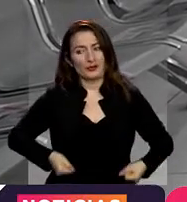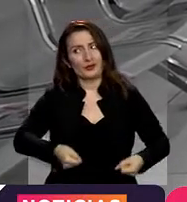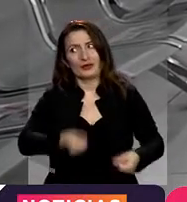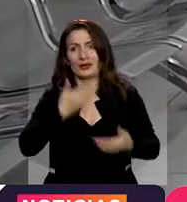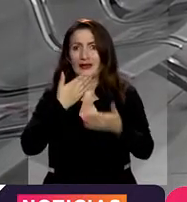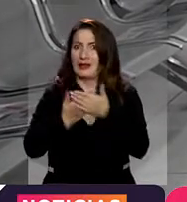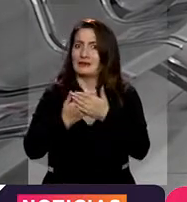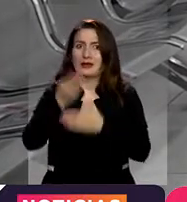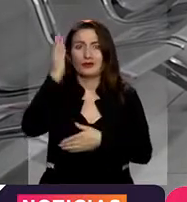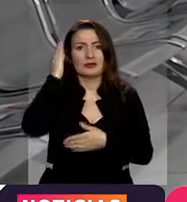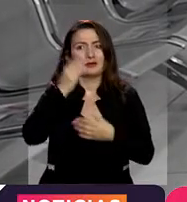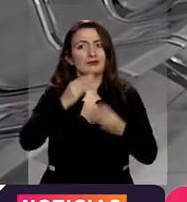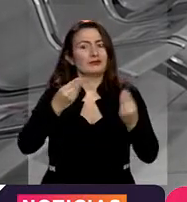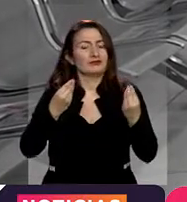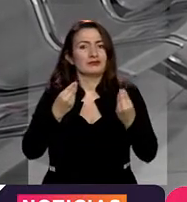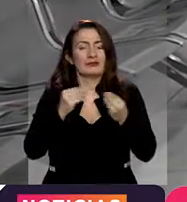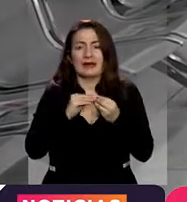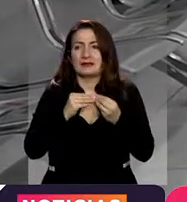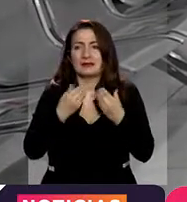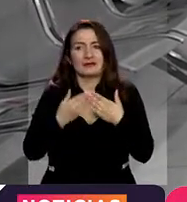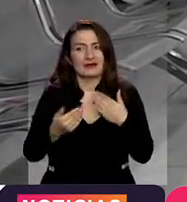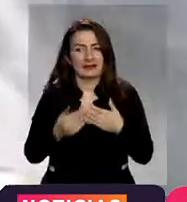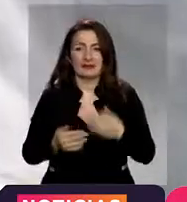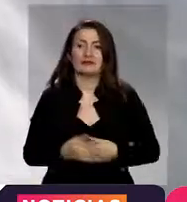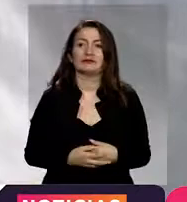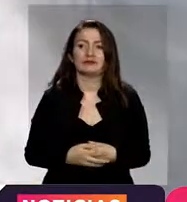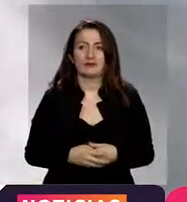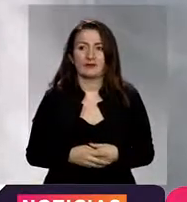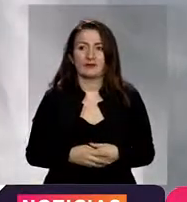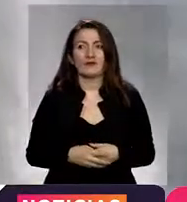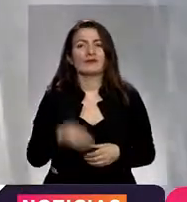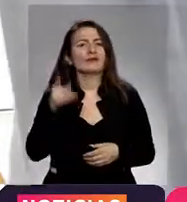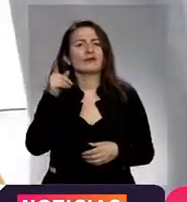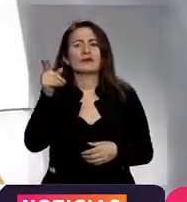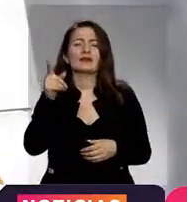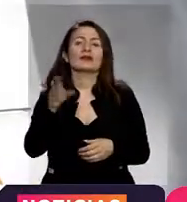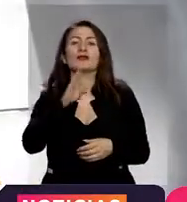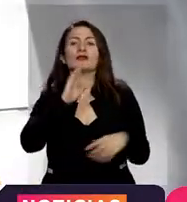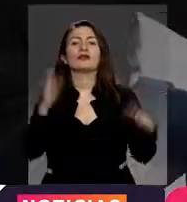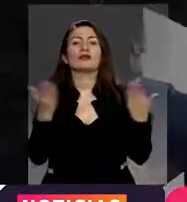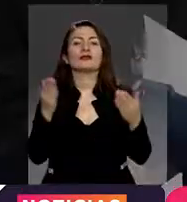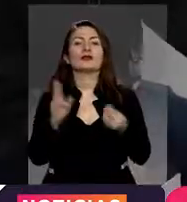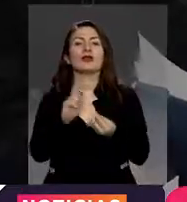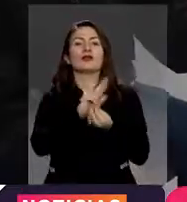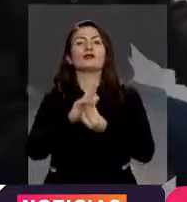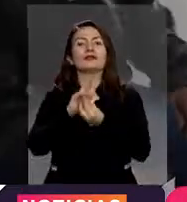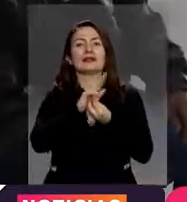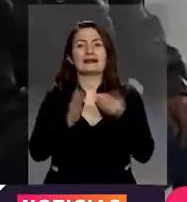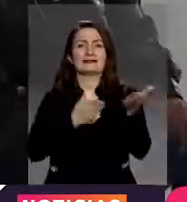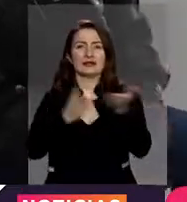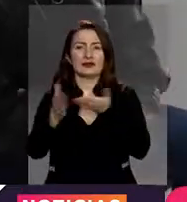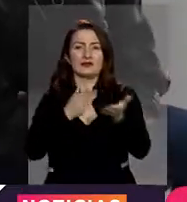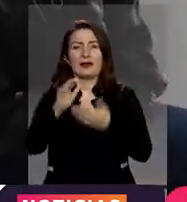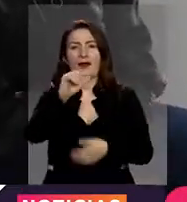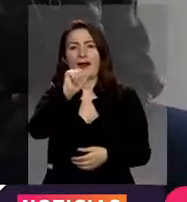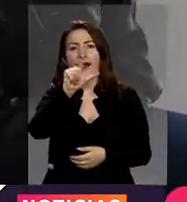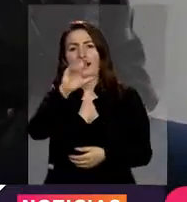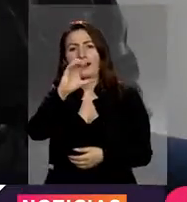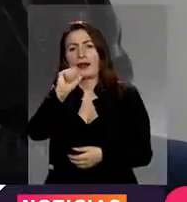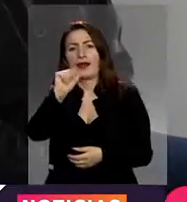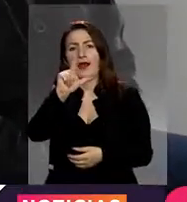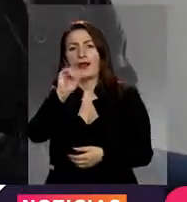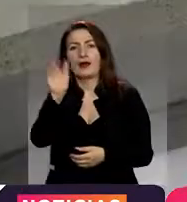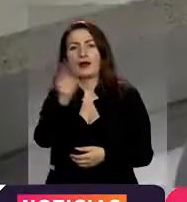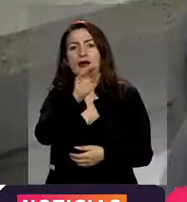a Dios, va a ser mucho más manejable la situación. Esta entrega se llevó a cabo en la Unidad de Servicios de Salud Alcalá Musú, en el que